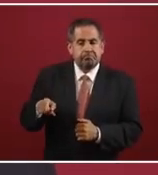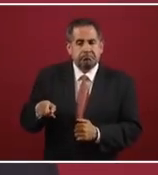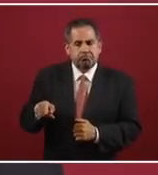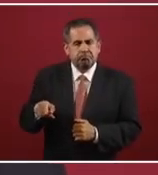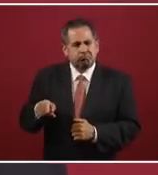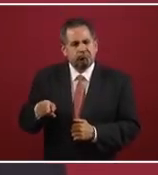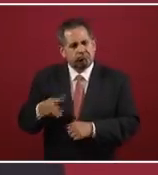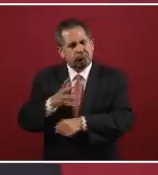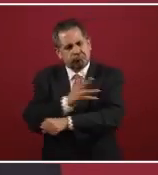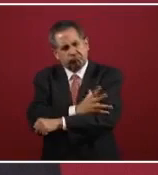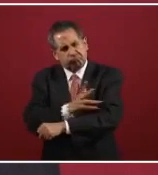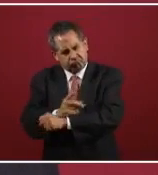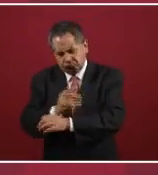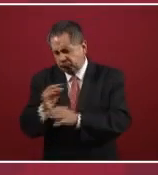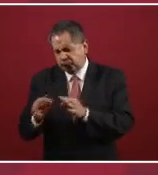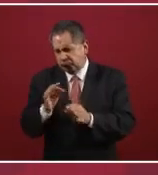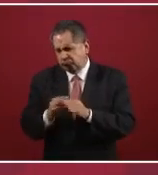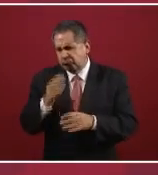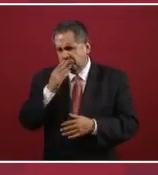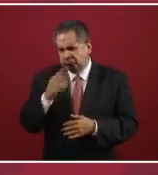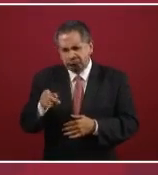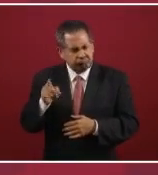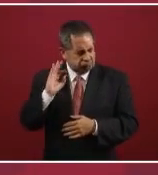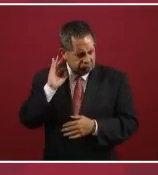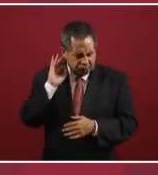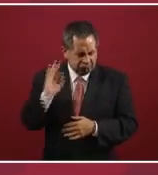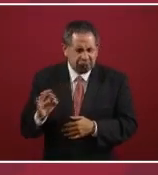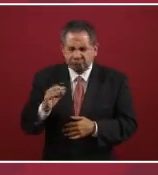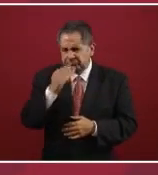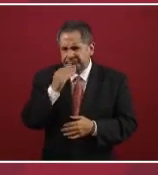más honestos cannabis